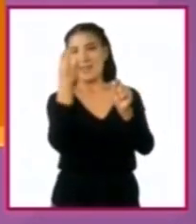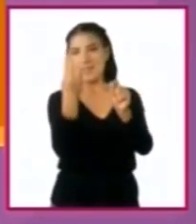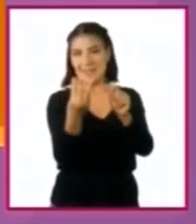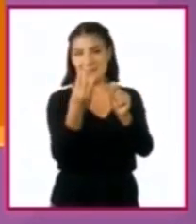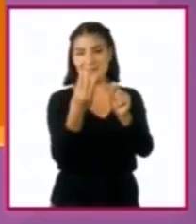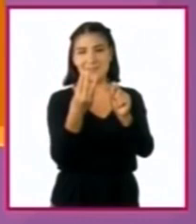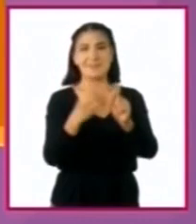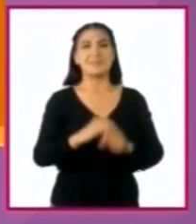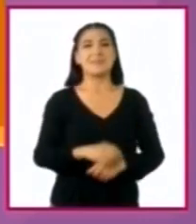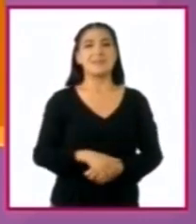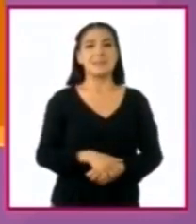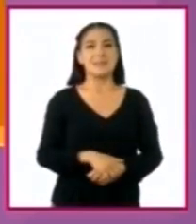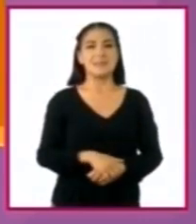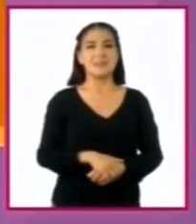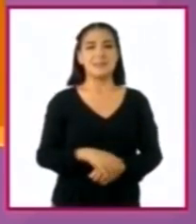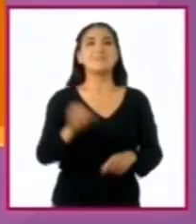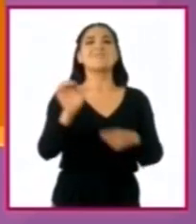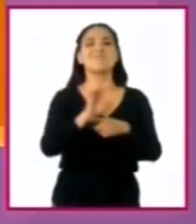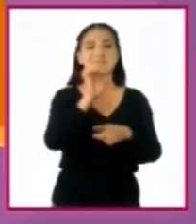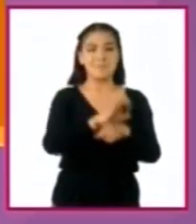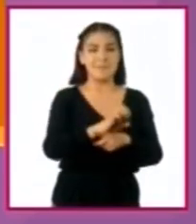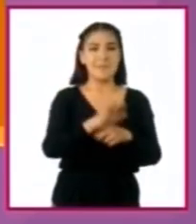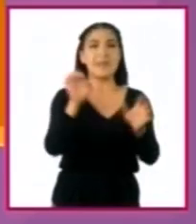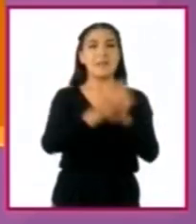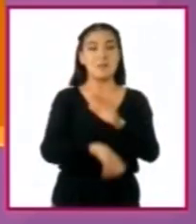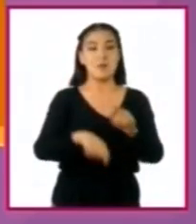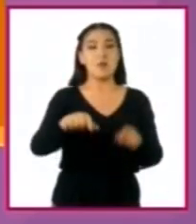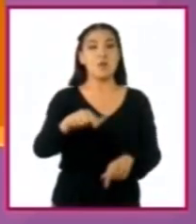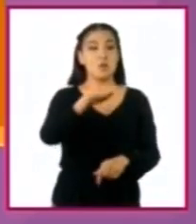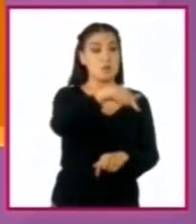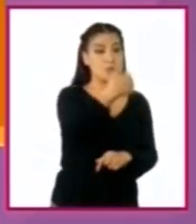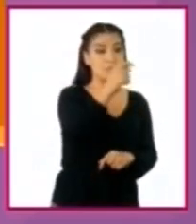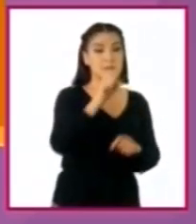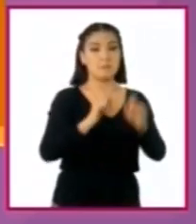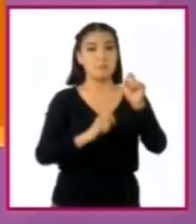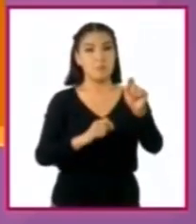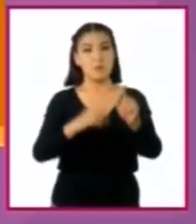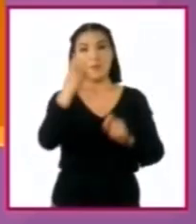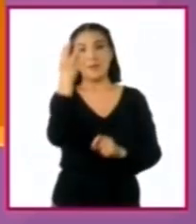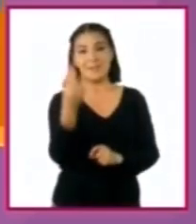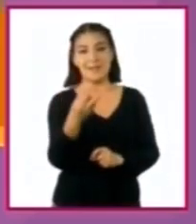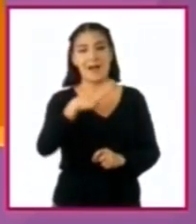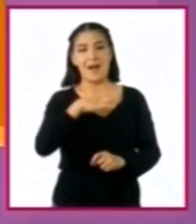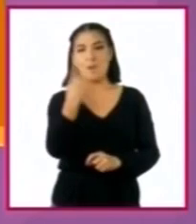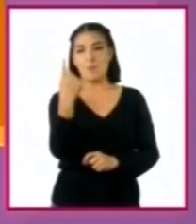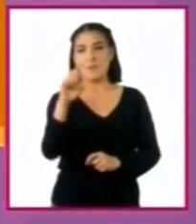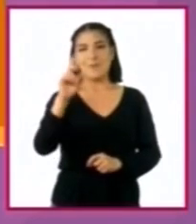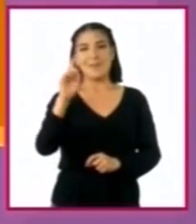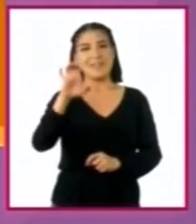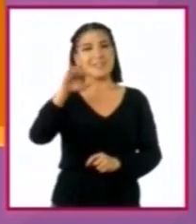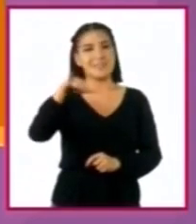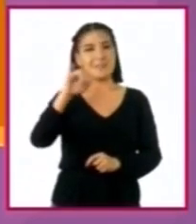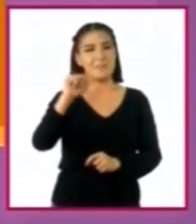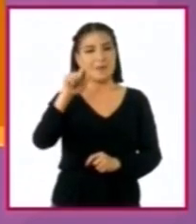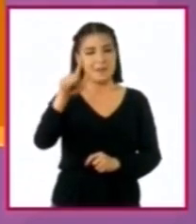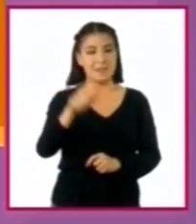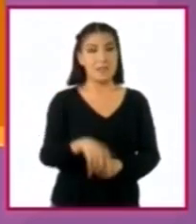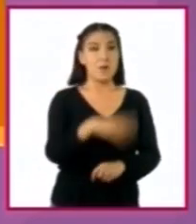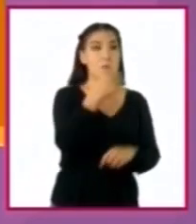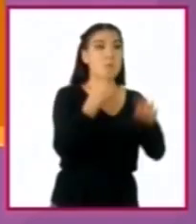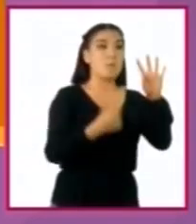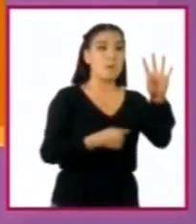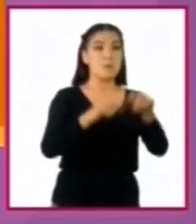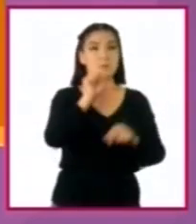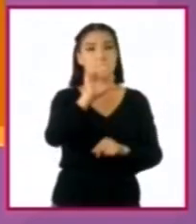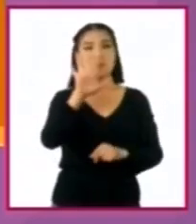3. Entonces, el 12.3 tiene un decimal. El factor 4.5 también tiene